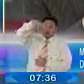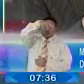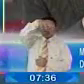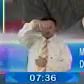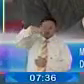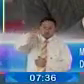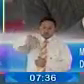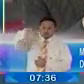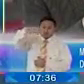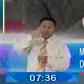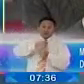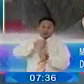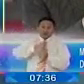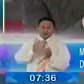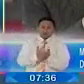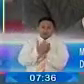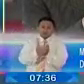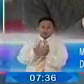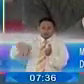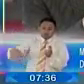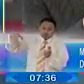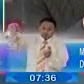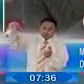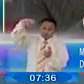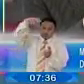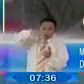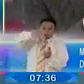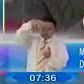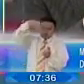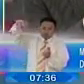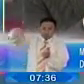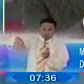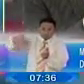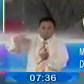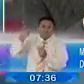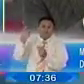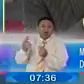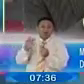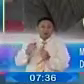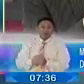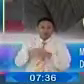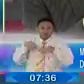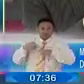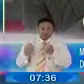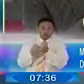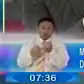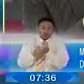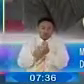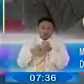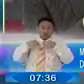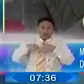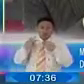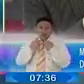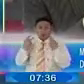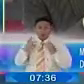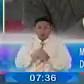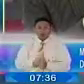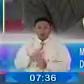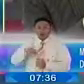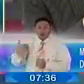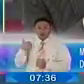las operaciones de carga y de descarga mucho más ágiles. Y creo que esto va fortaleciendo. Asimismo, con el puerto público tenemos